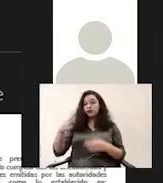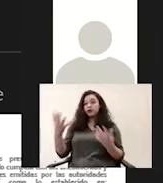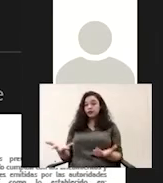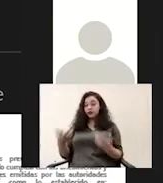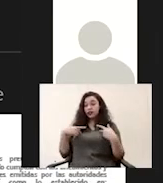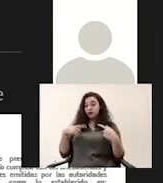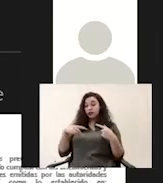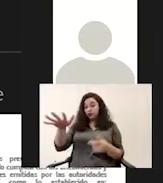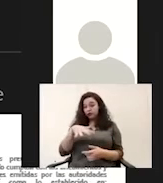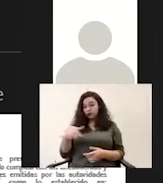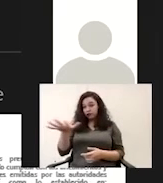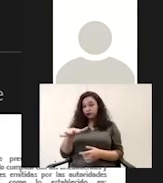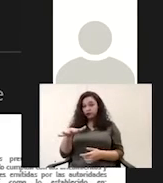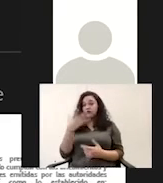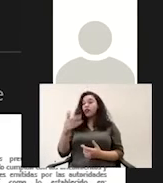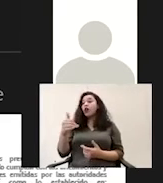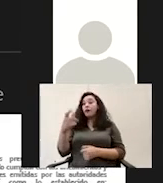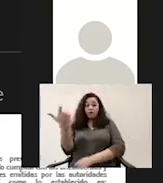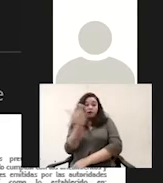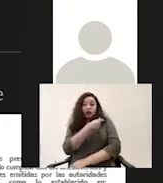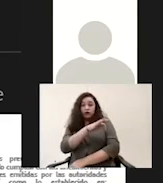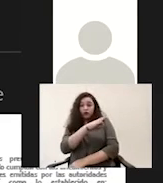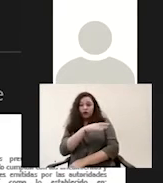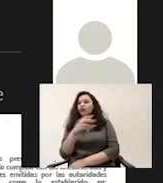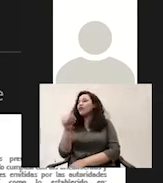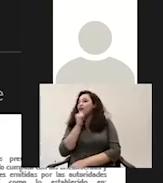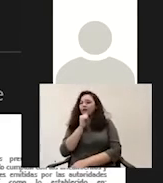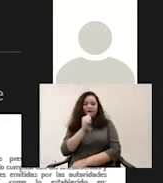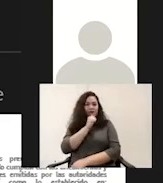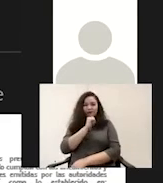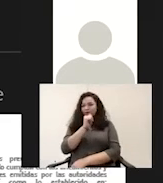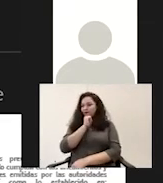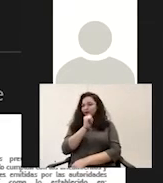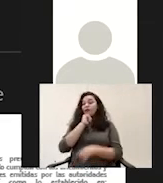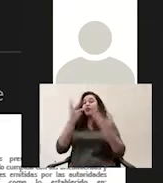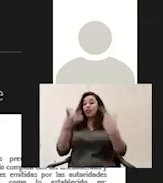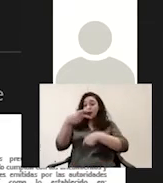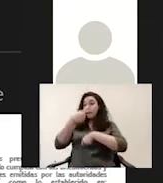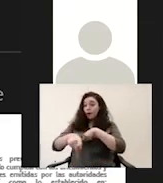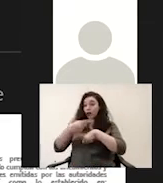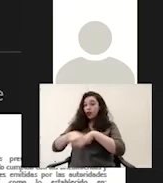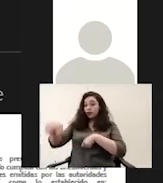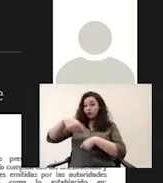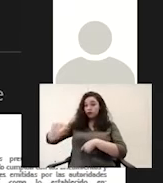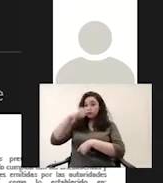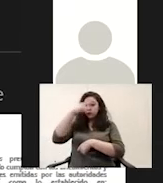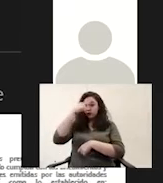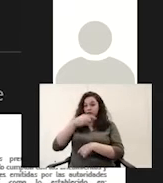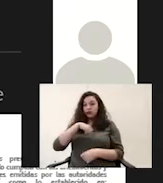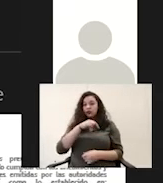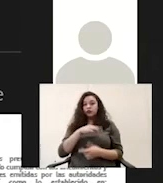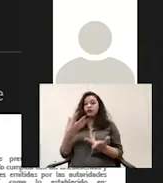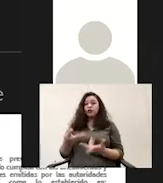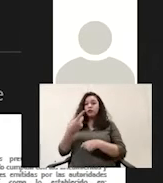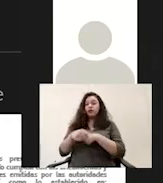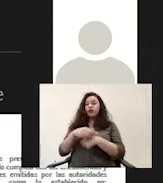población, no ha sido vacunada, por lo tanto, está en riesgo. Consideramos que el riesgo de